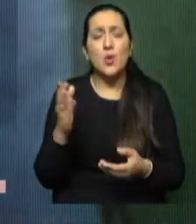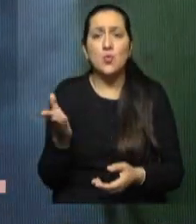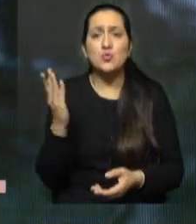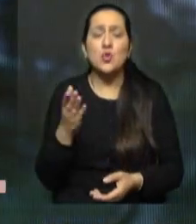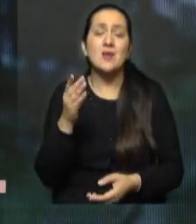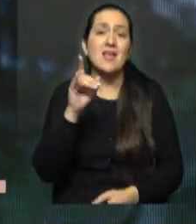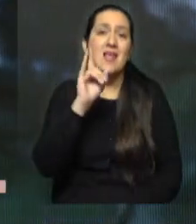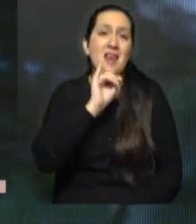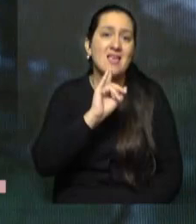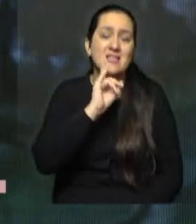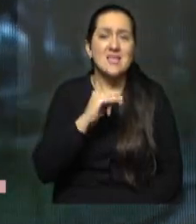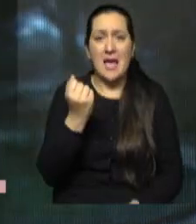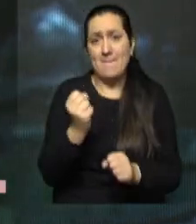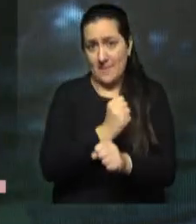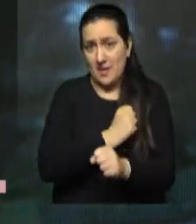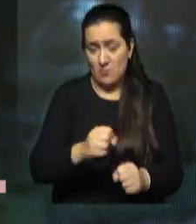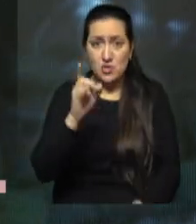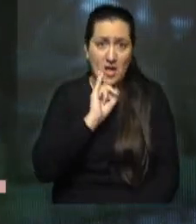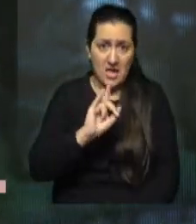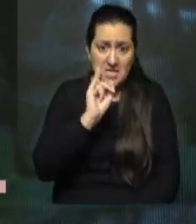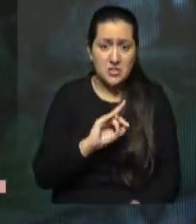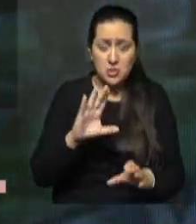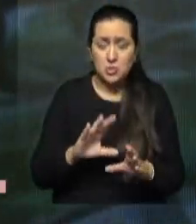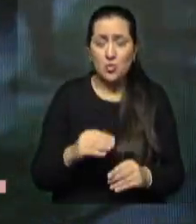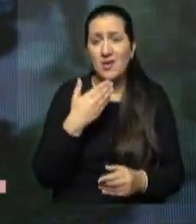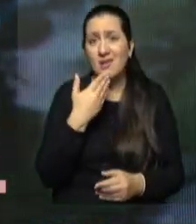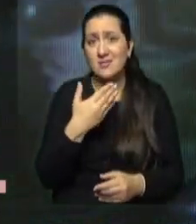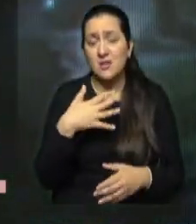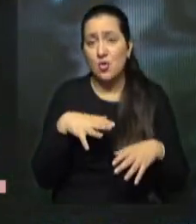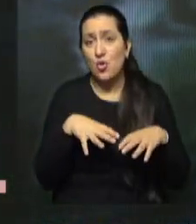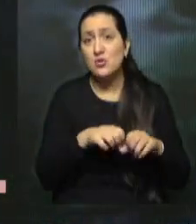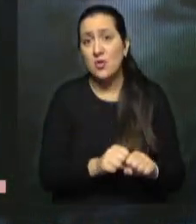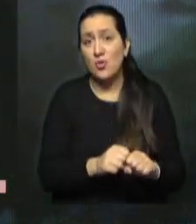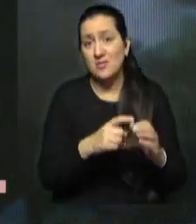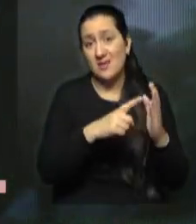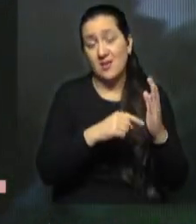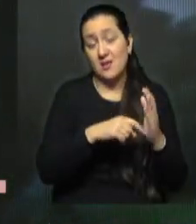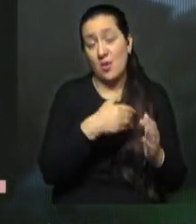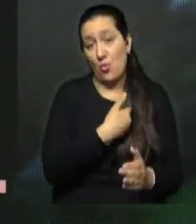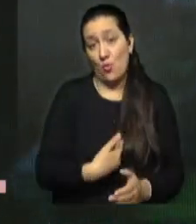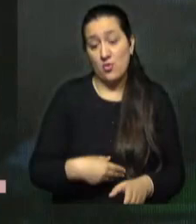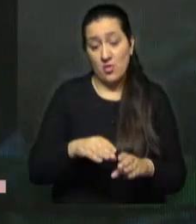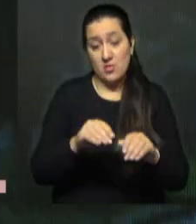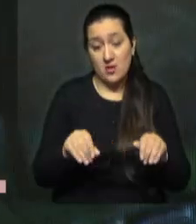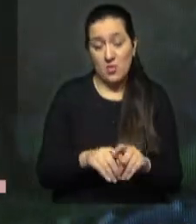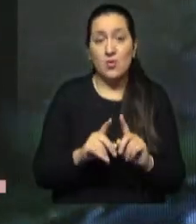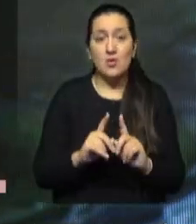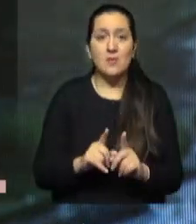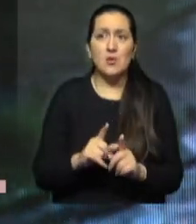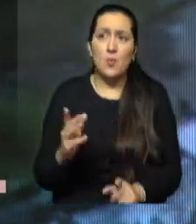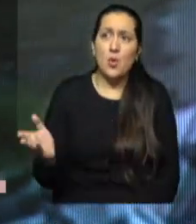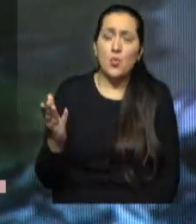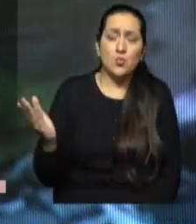tenemos premios en en este y o decir es muy difícil y además con con un perfil de productor que